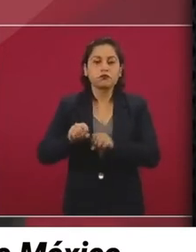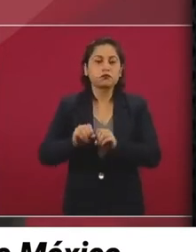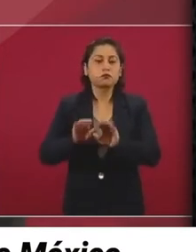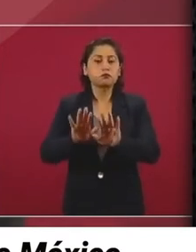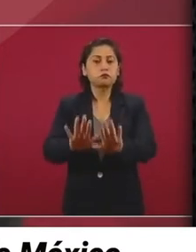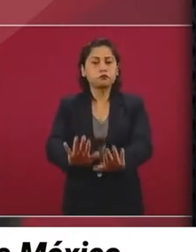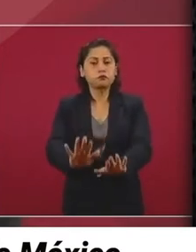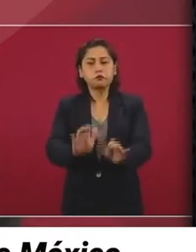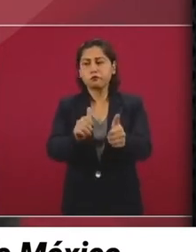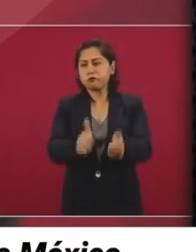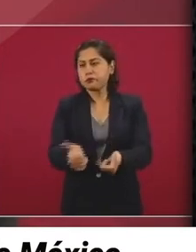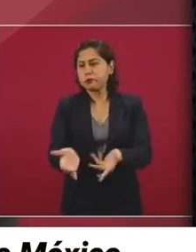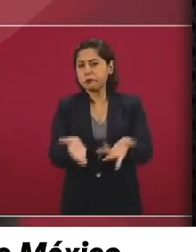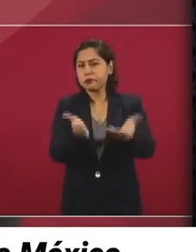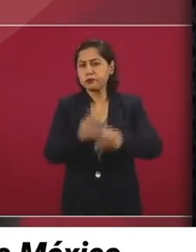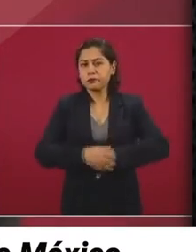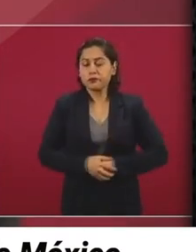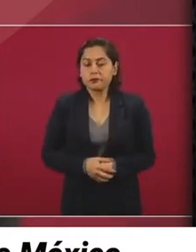Hubo,